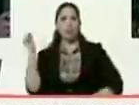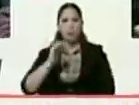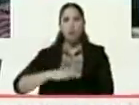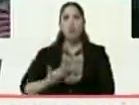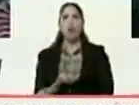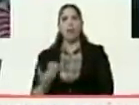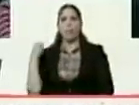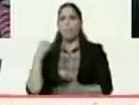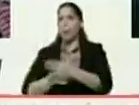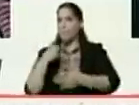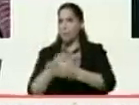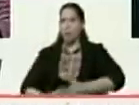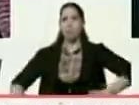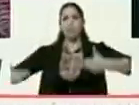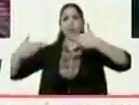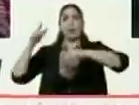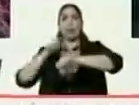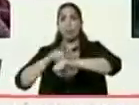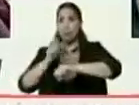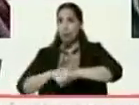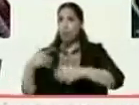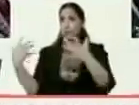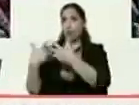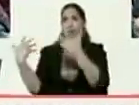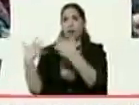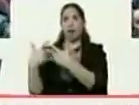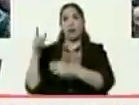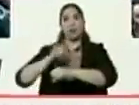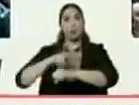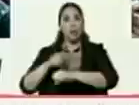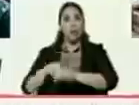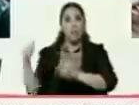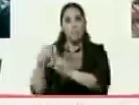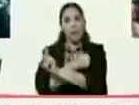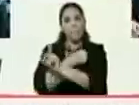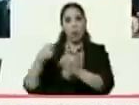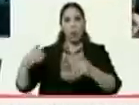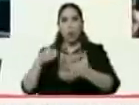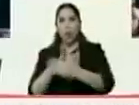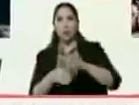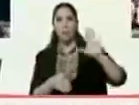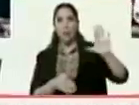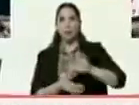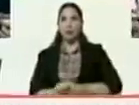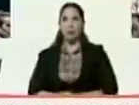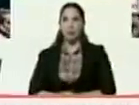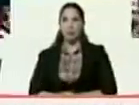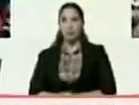la batalla en tiempos de guerra, en tiempos de agresión contra la patria.